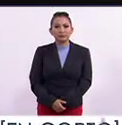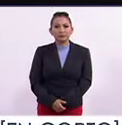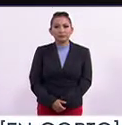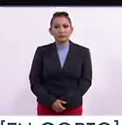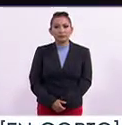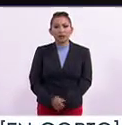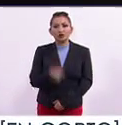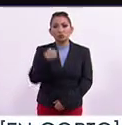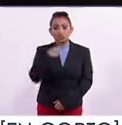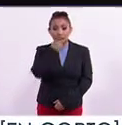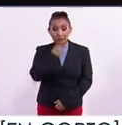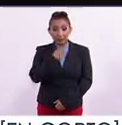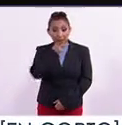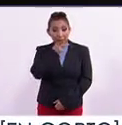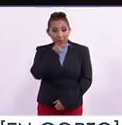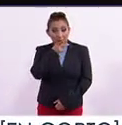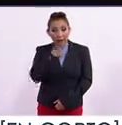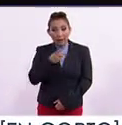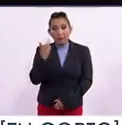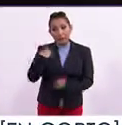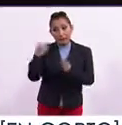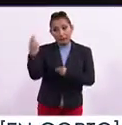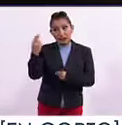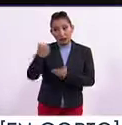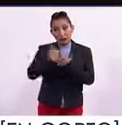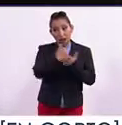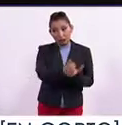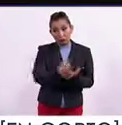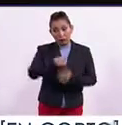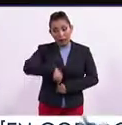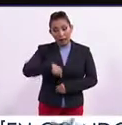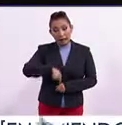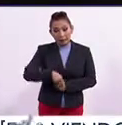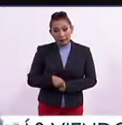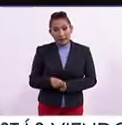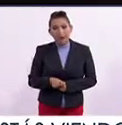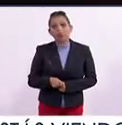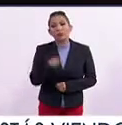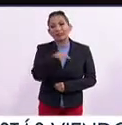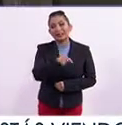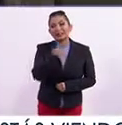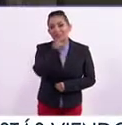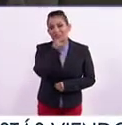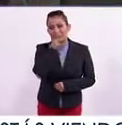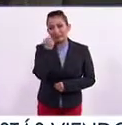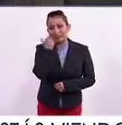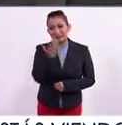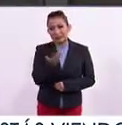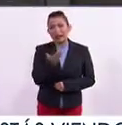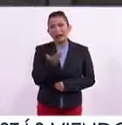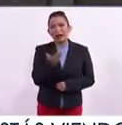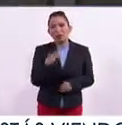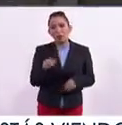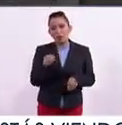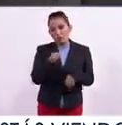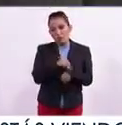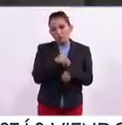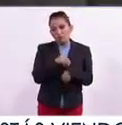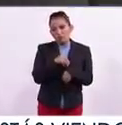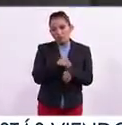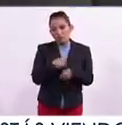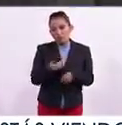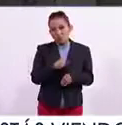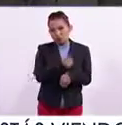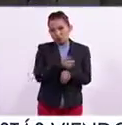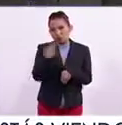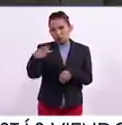porque me necesitaba para alguna ayuda, porque quería poner un negocio por su... ya